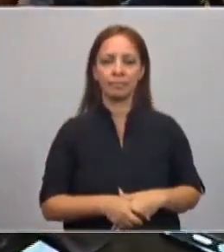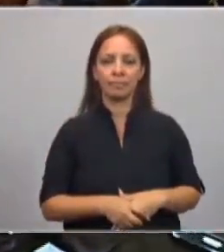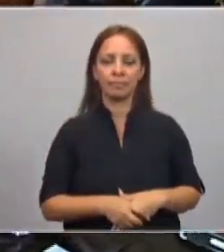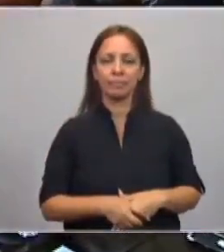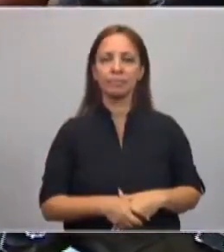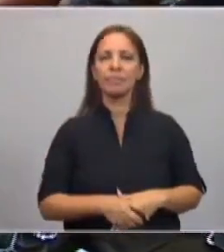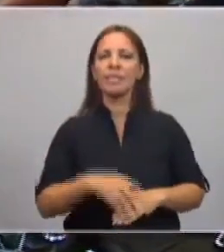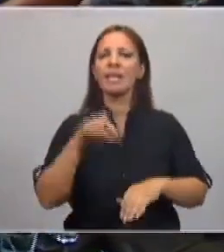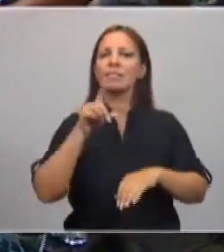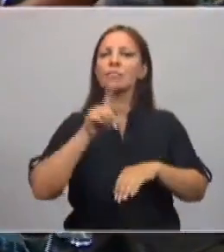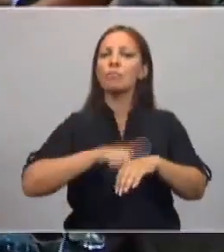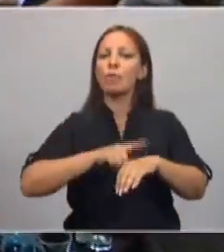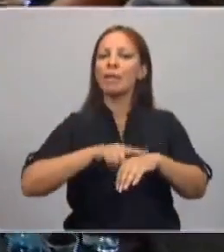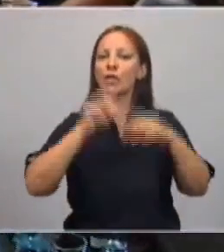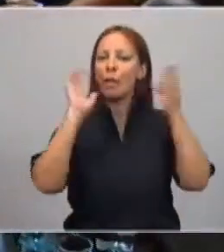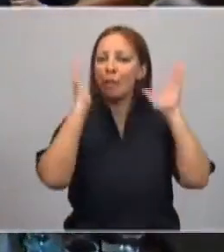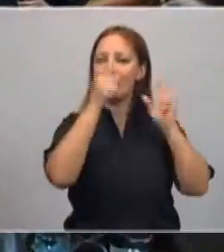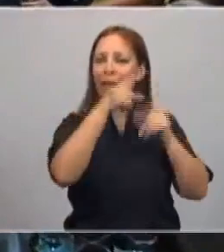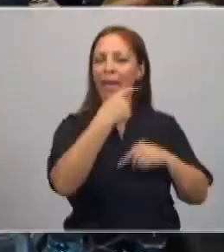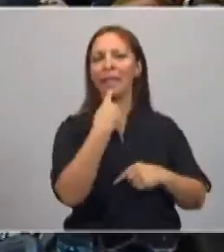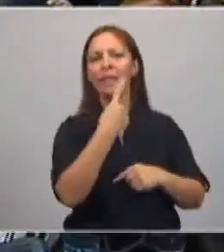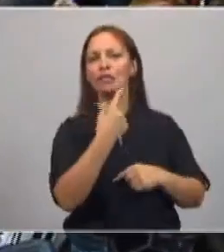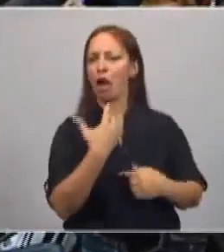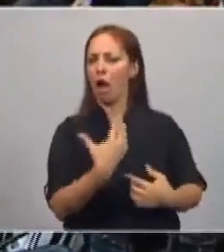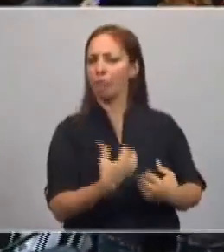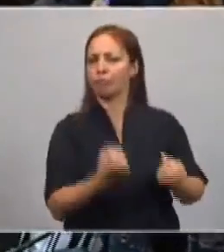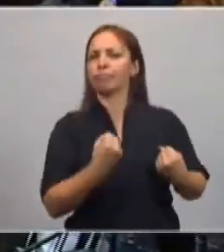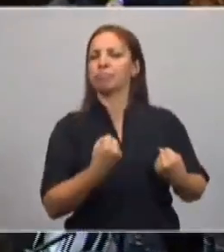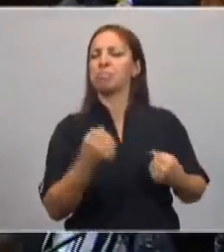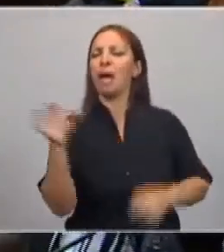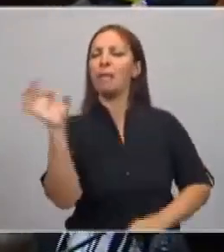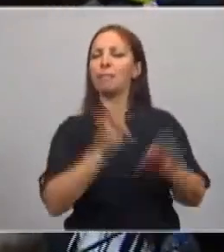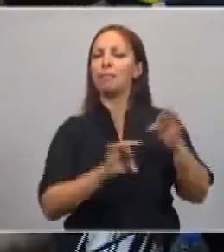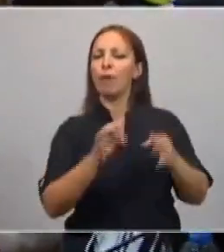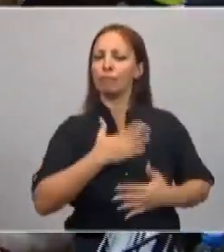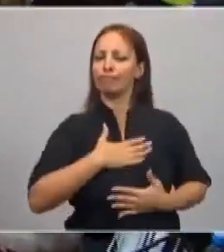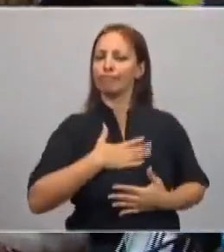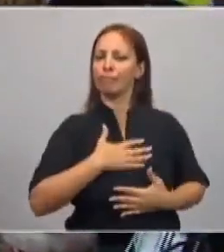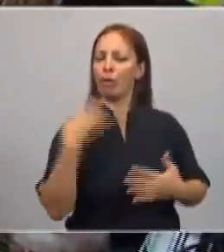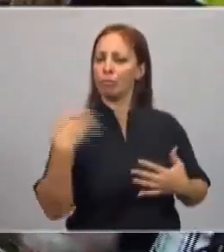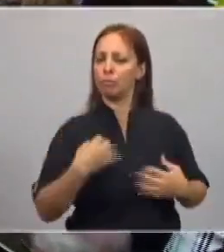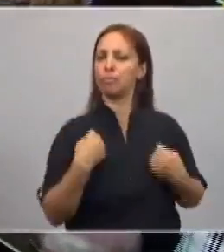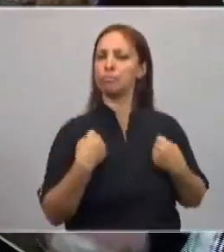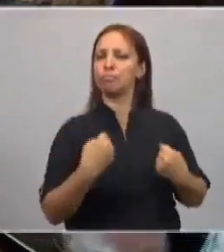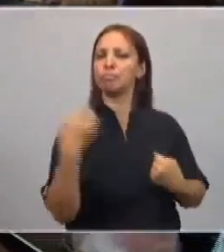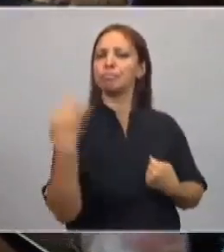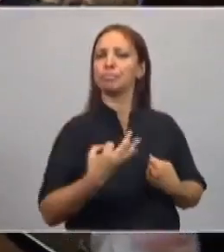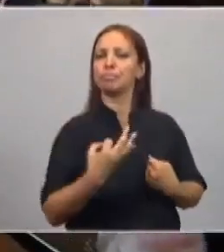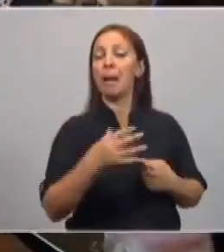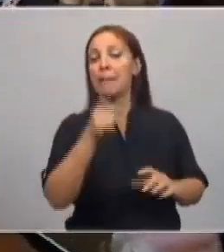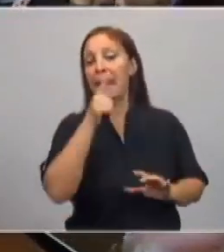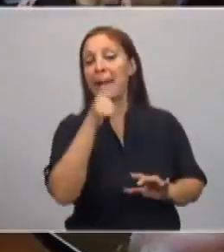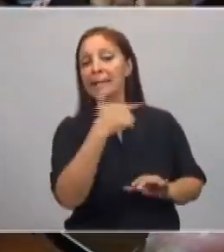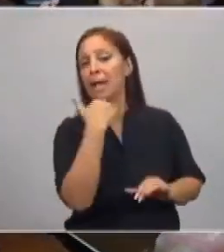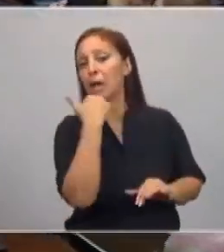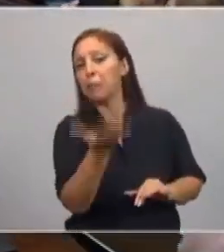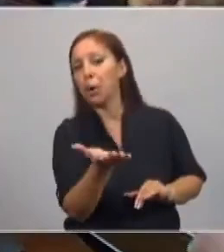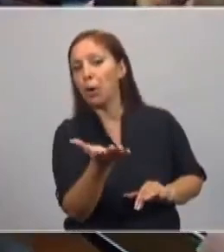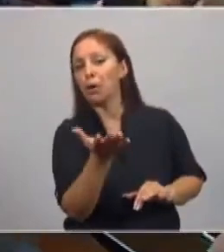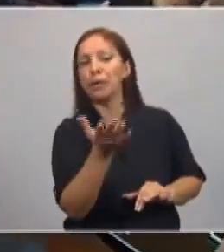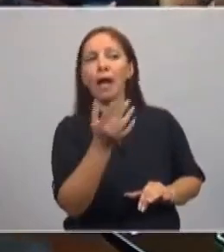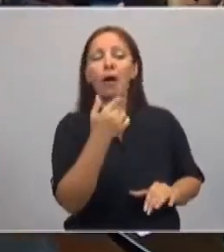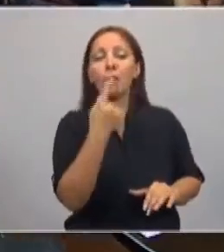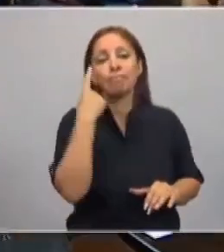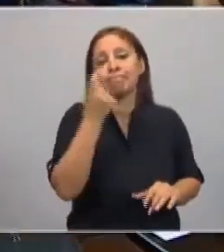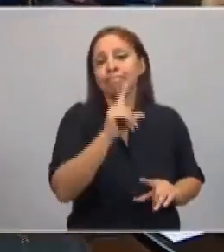Cuando Milei defiende orgulloso el ajuste, tal vez no comprende o tal vez no le importa el daño que